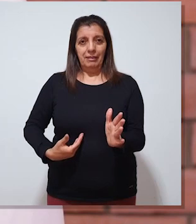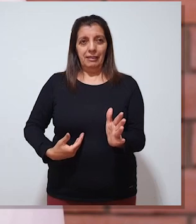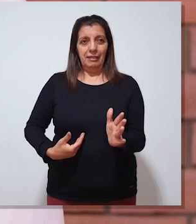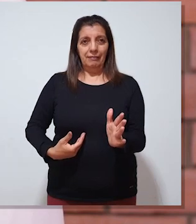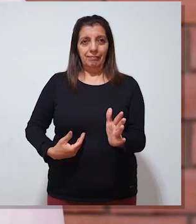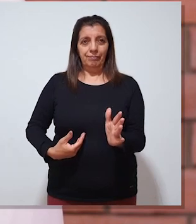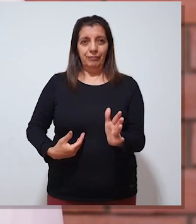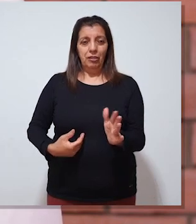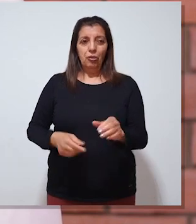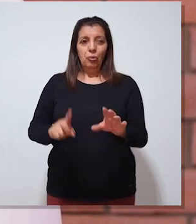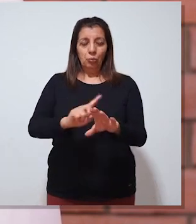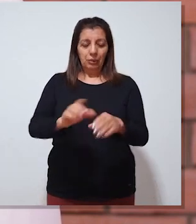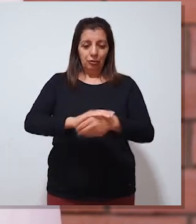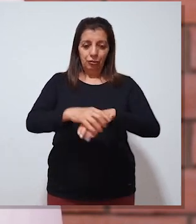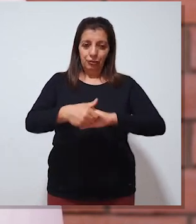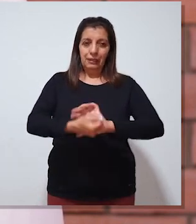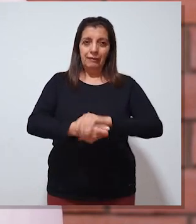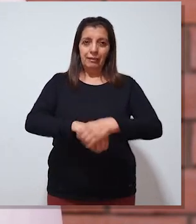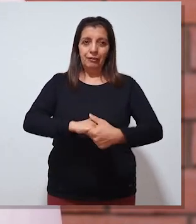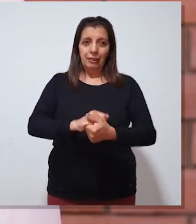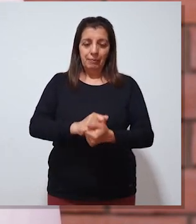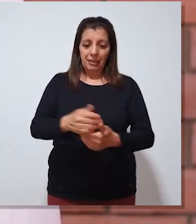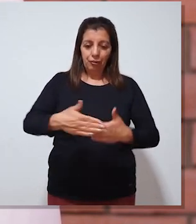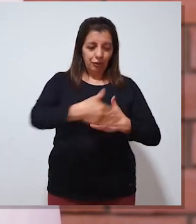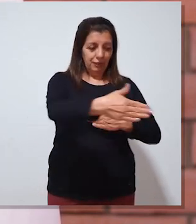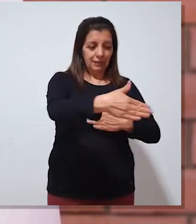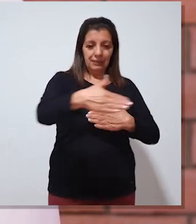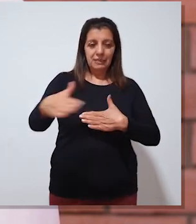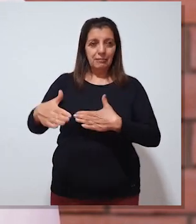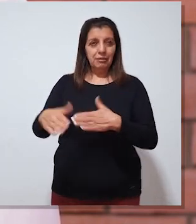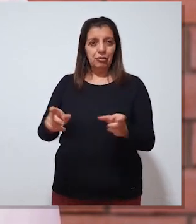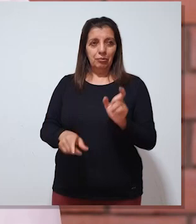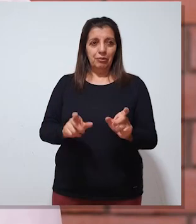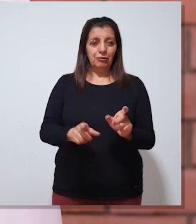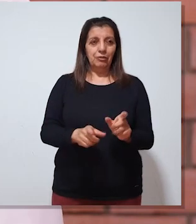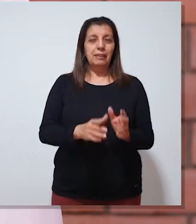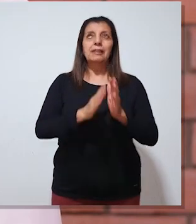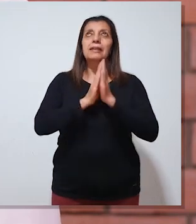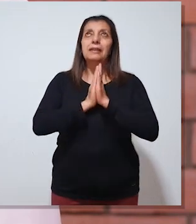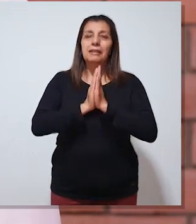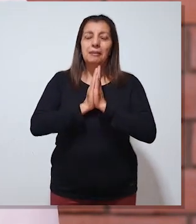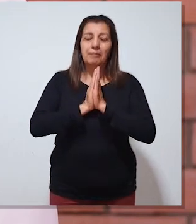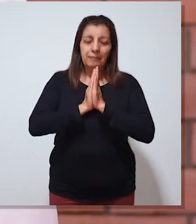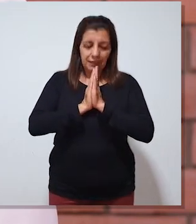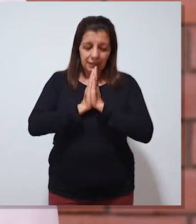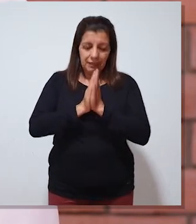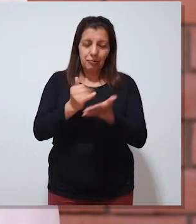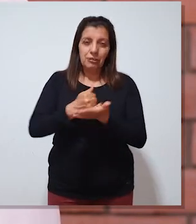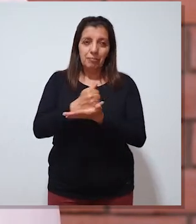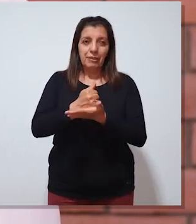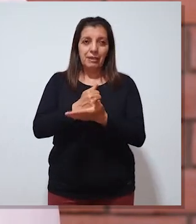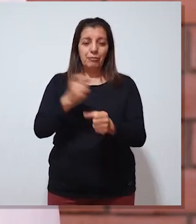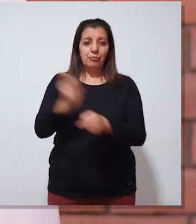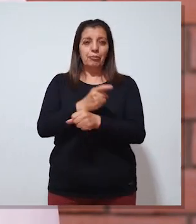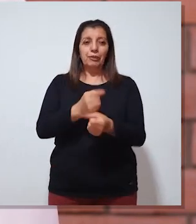y esto nos animó a seguir esperando que pronto tengamos más personas en nuestros encuentros y